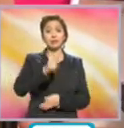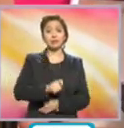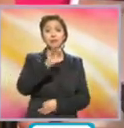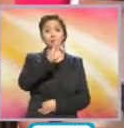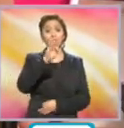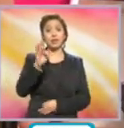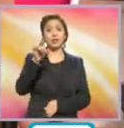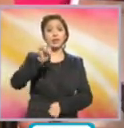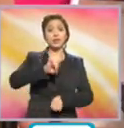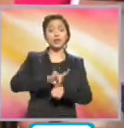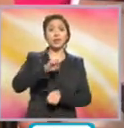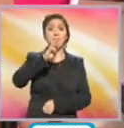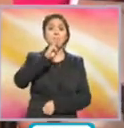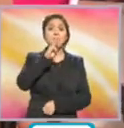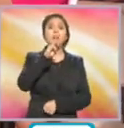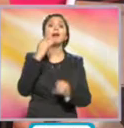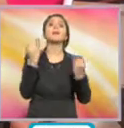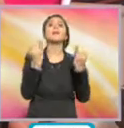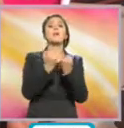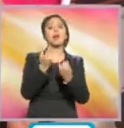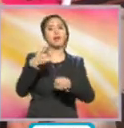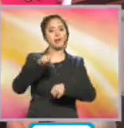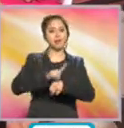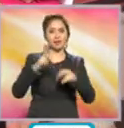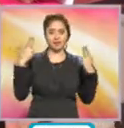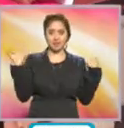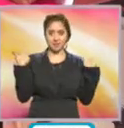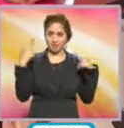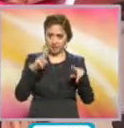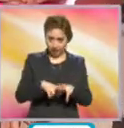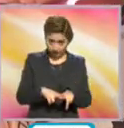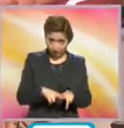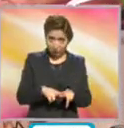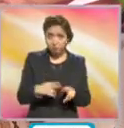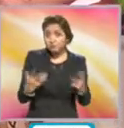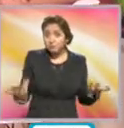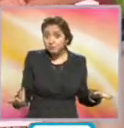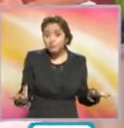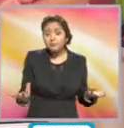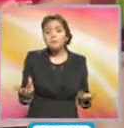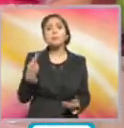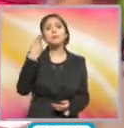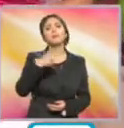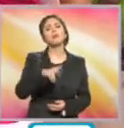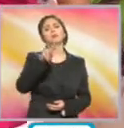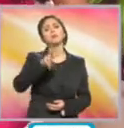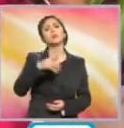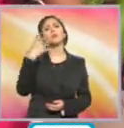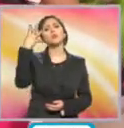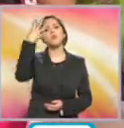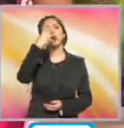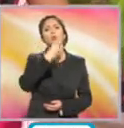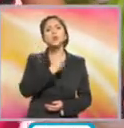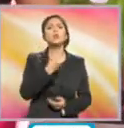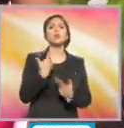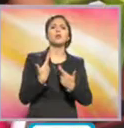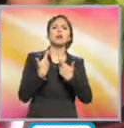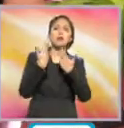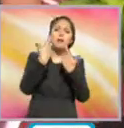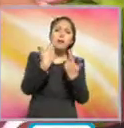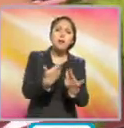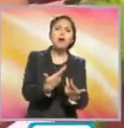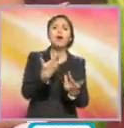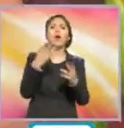Y el del maestro, también es importante, es otra fecha. Sí, claro, y además, qué bonito regalar algo de distinción,